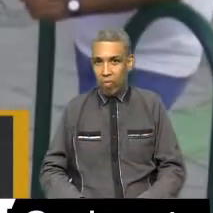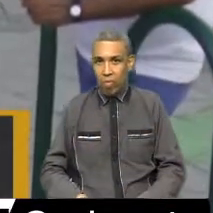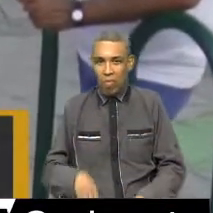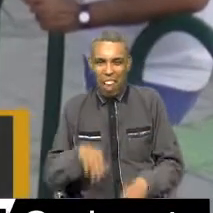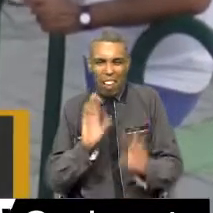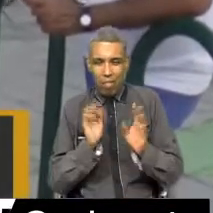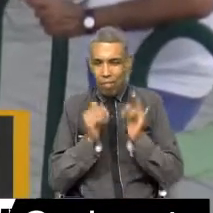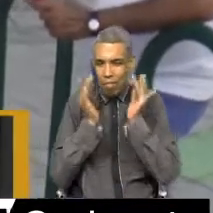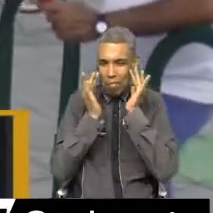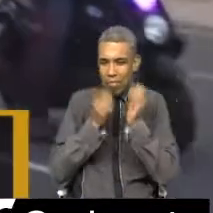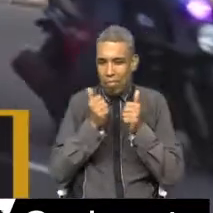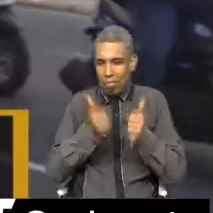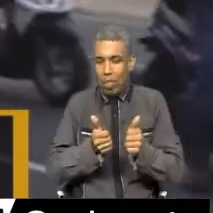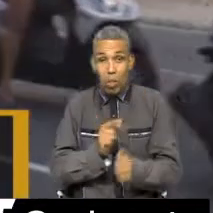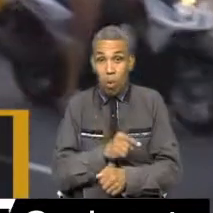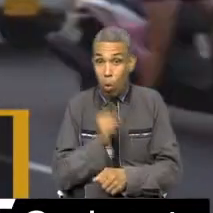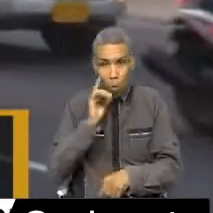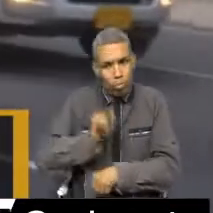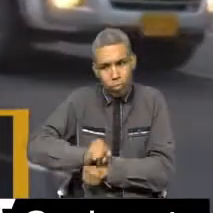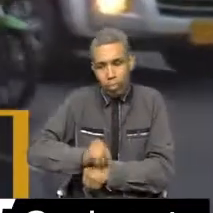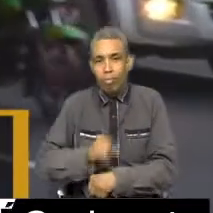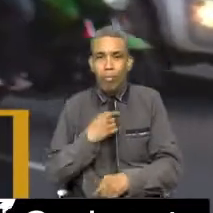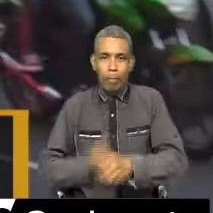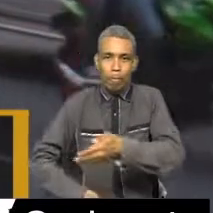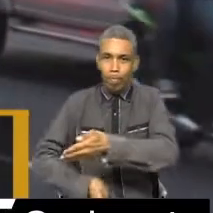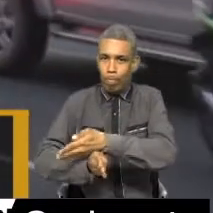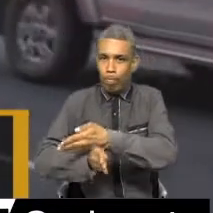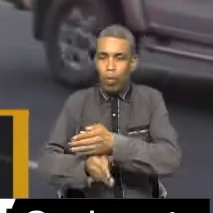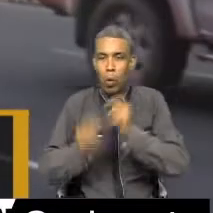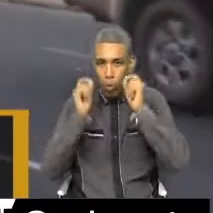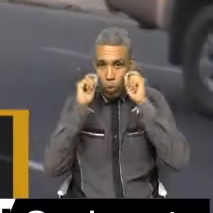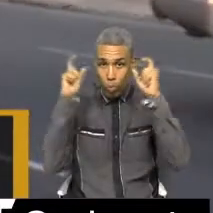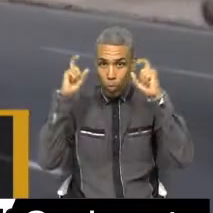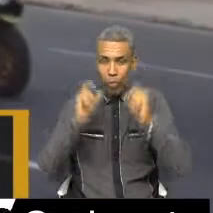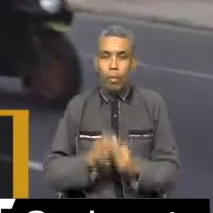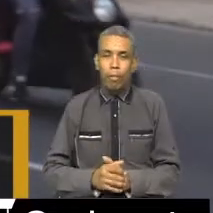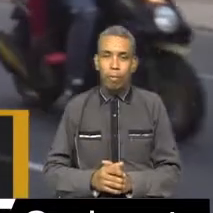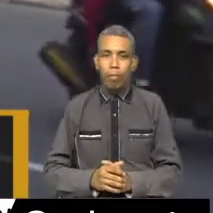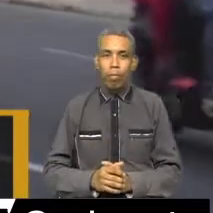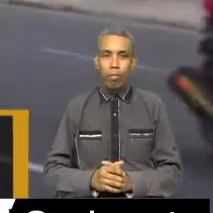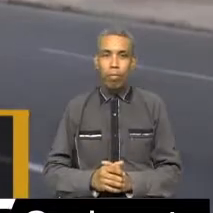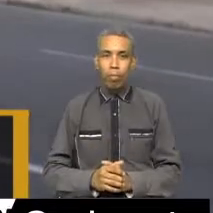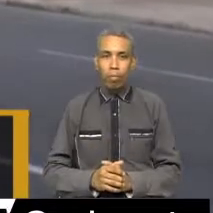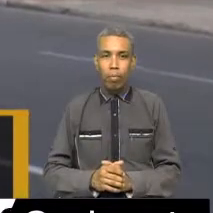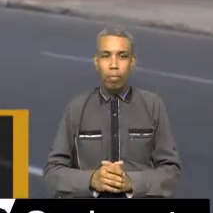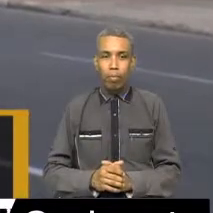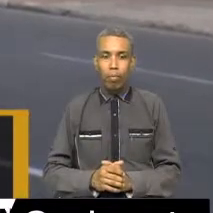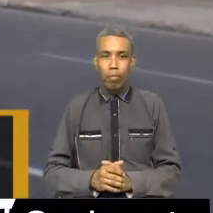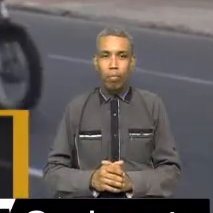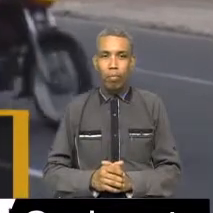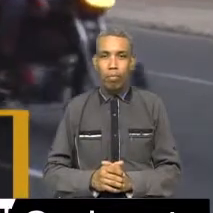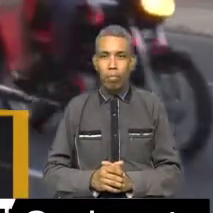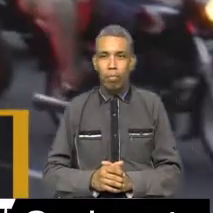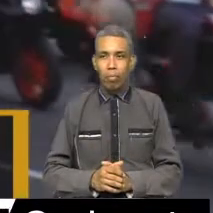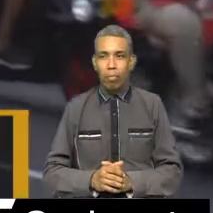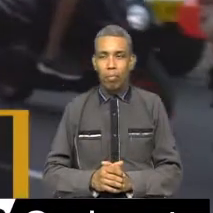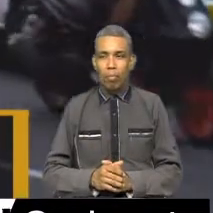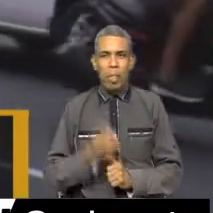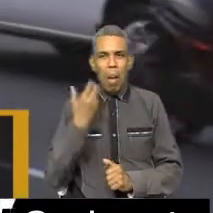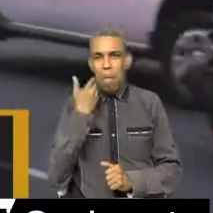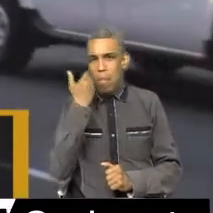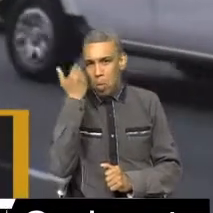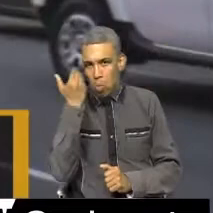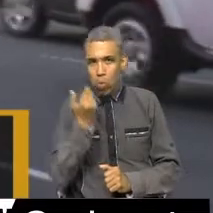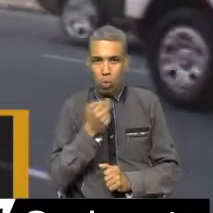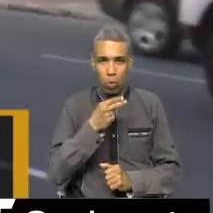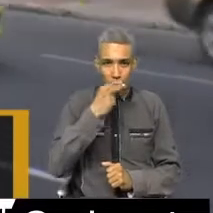dicho el oficial. Es muy importante para nosotros este balance, para toda la comunidad, pues no tenemos ni adultos ni menores de edad